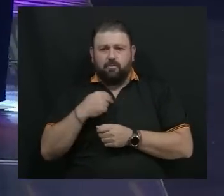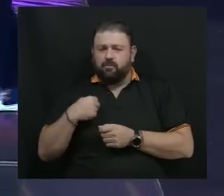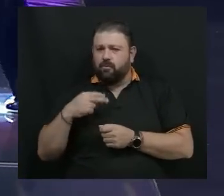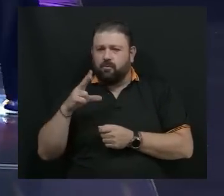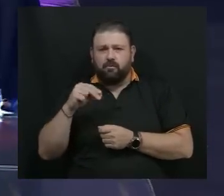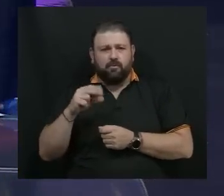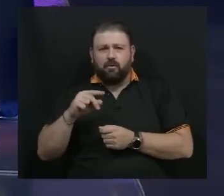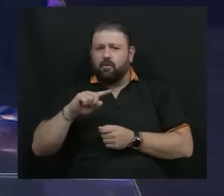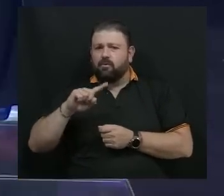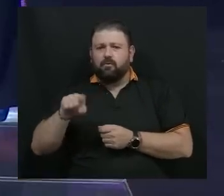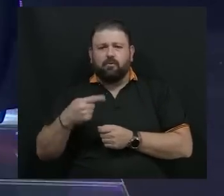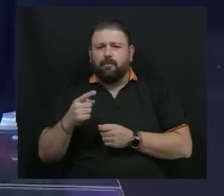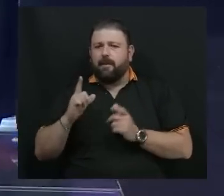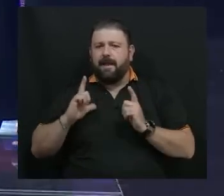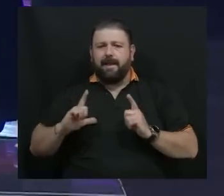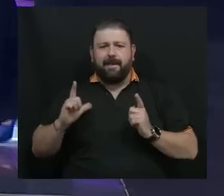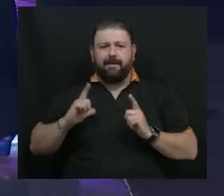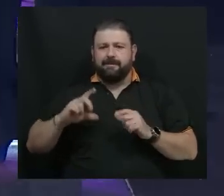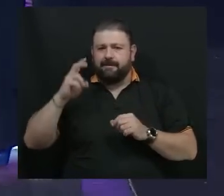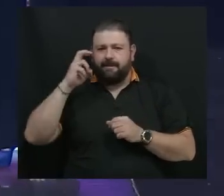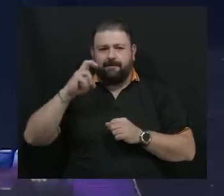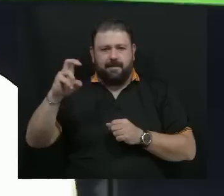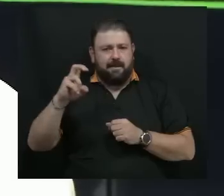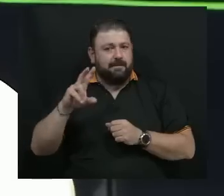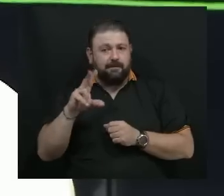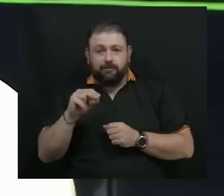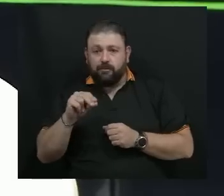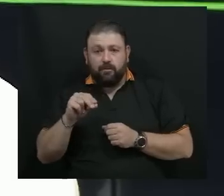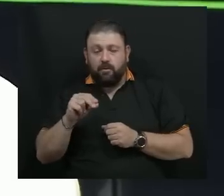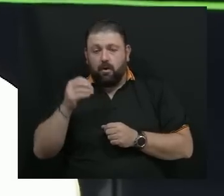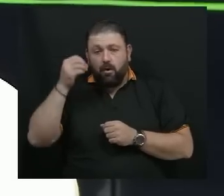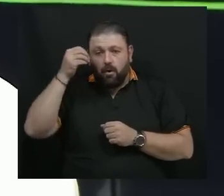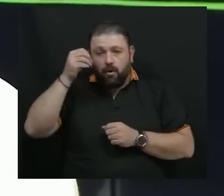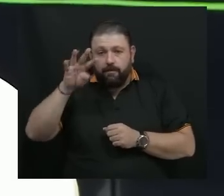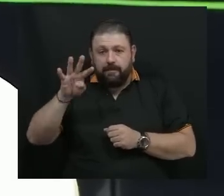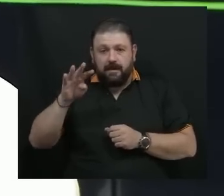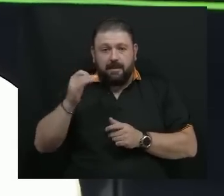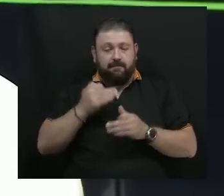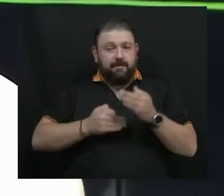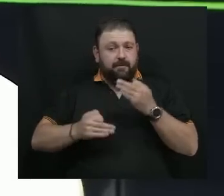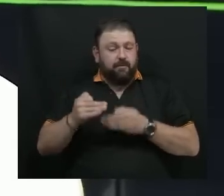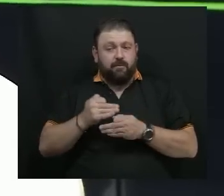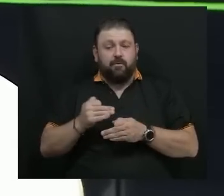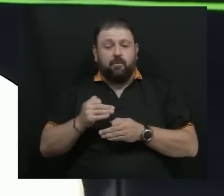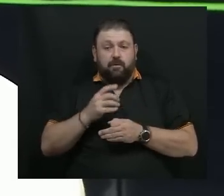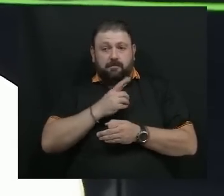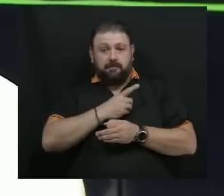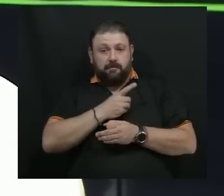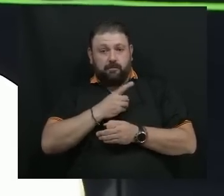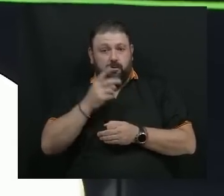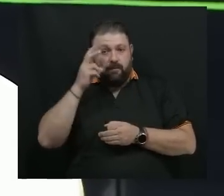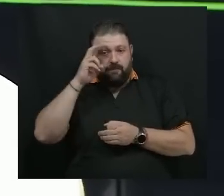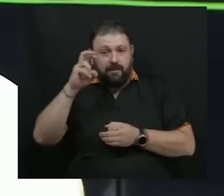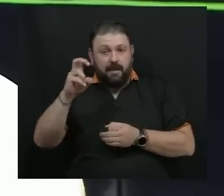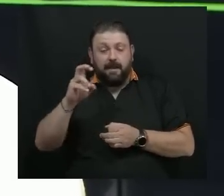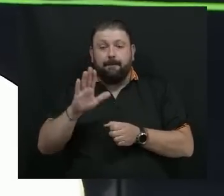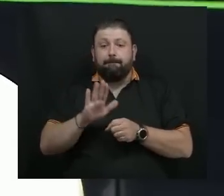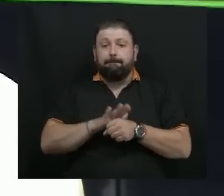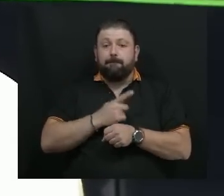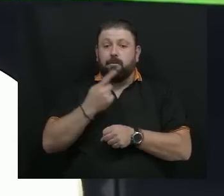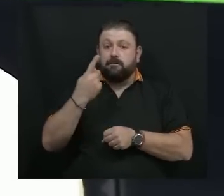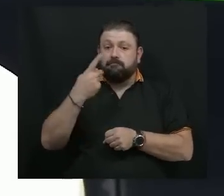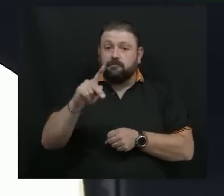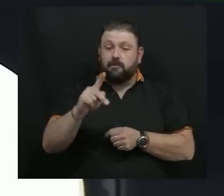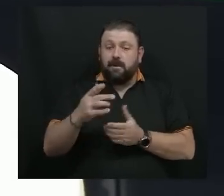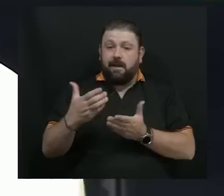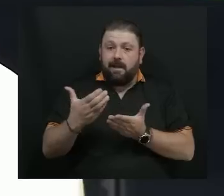amigos. OmniLife no es una agencia de viajes. OmniLife no es solo ganarte el viaje. El viaje es consecuencia